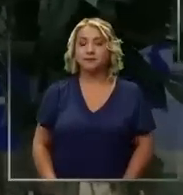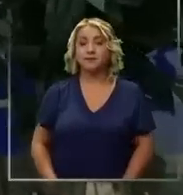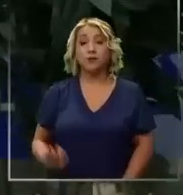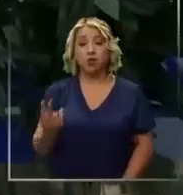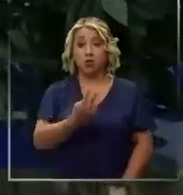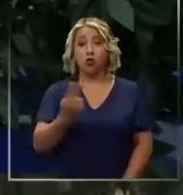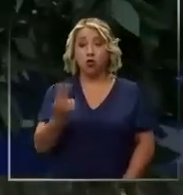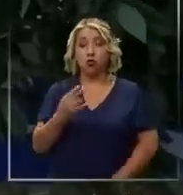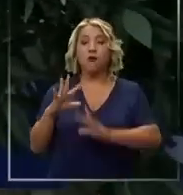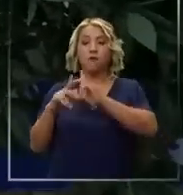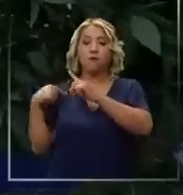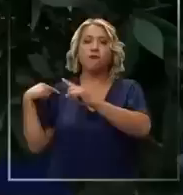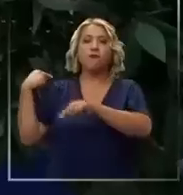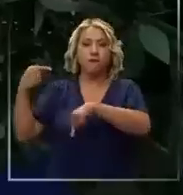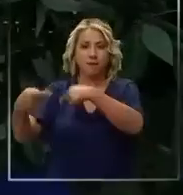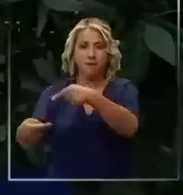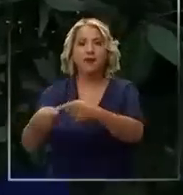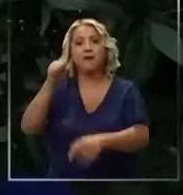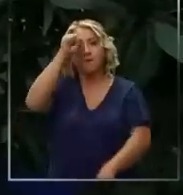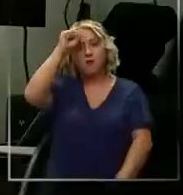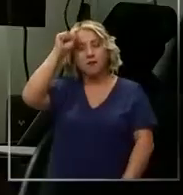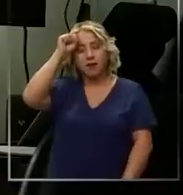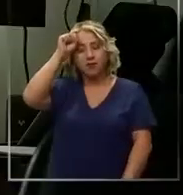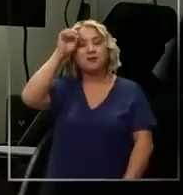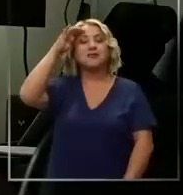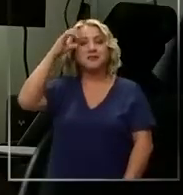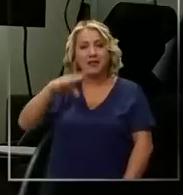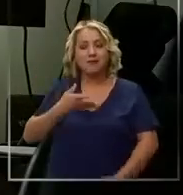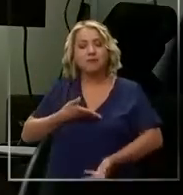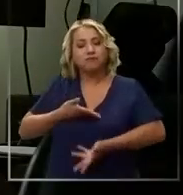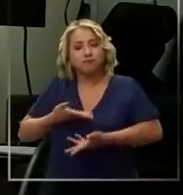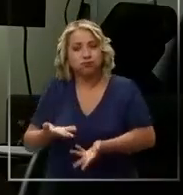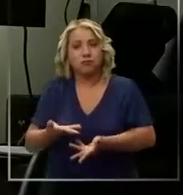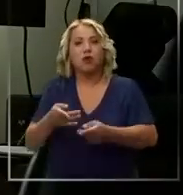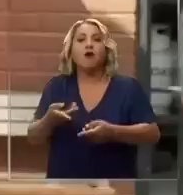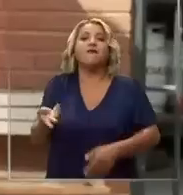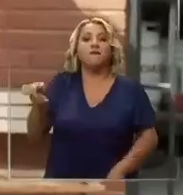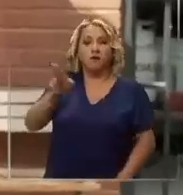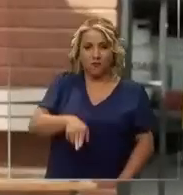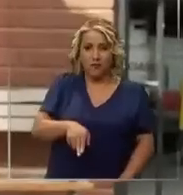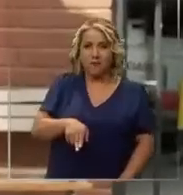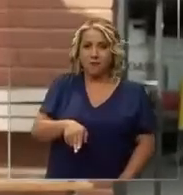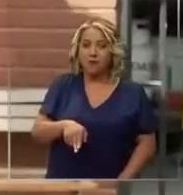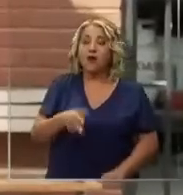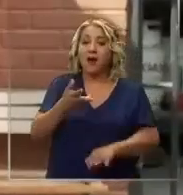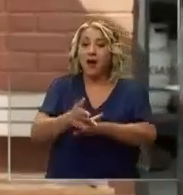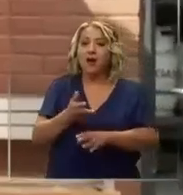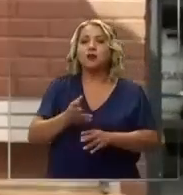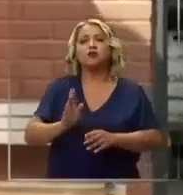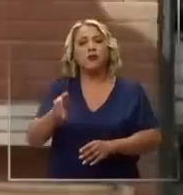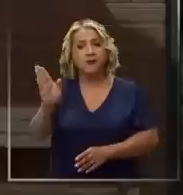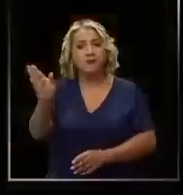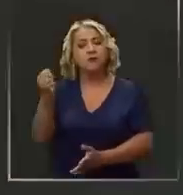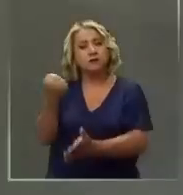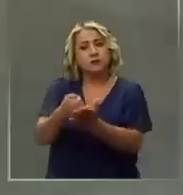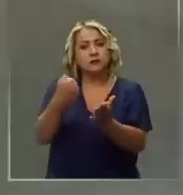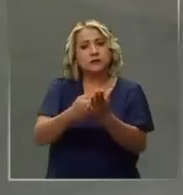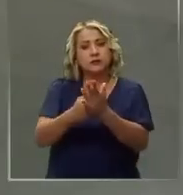Ambos vienen de familias de bomberos, conocen el deber de cerca, hoy están de vuelta, pero aún hay quienes batallan en el